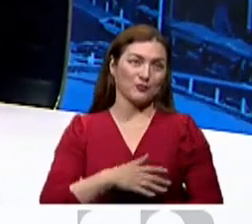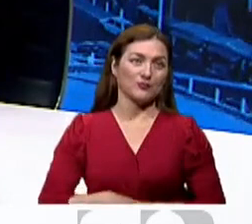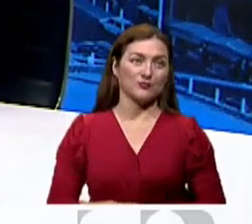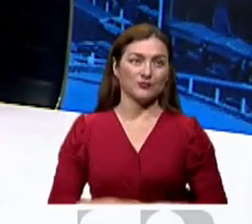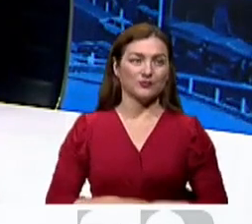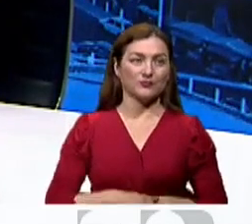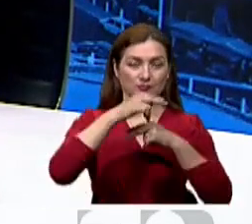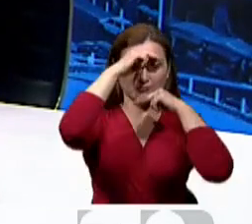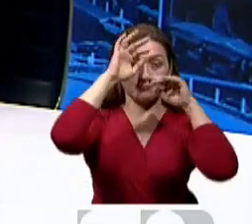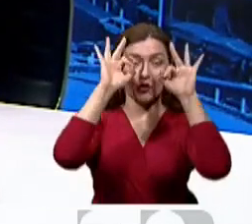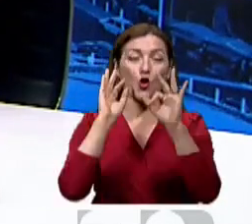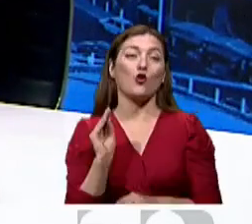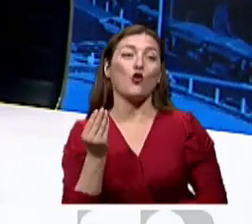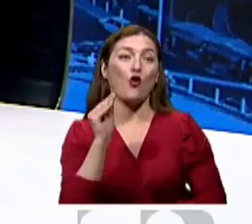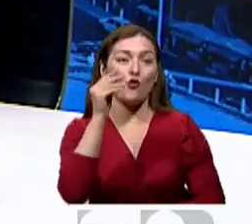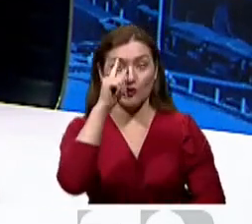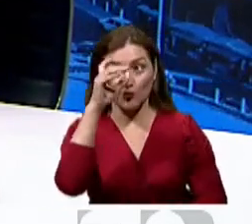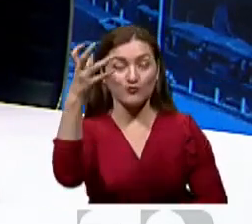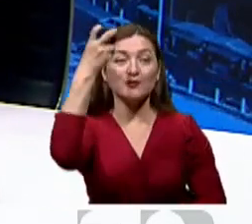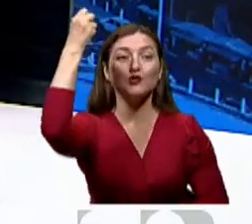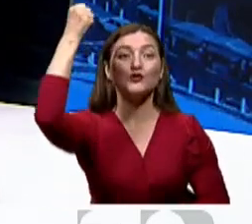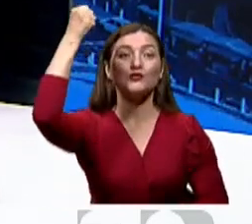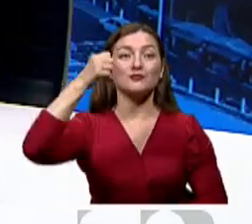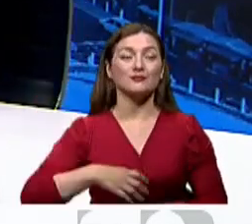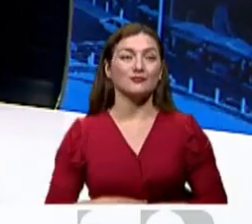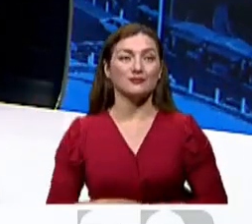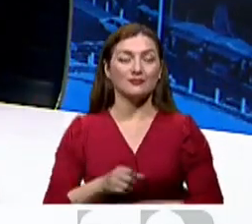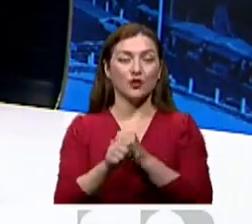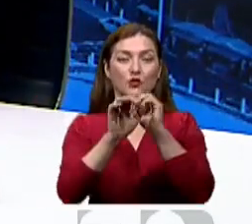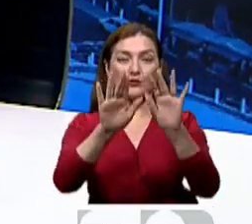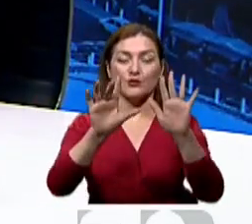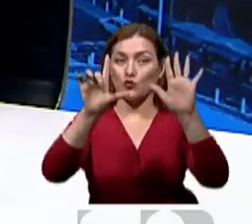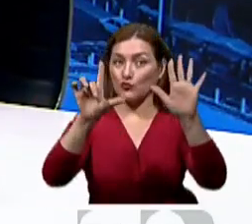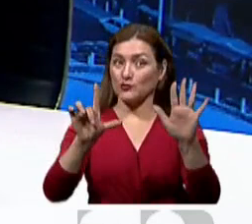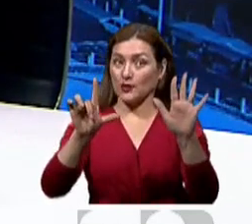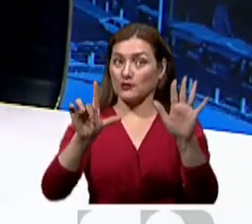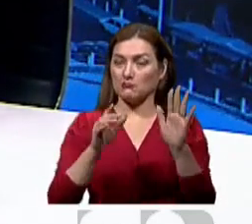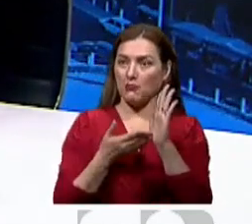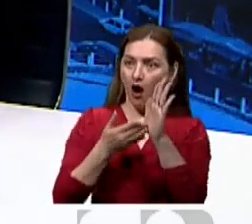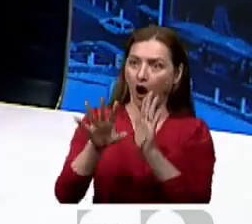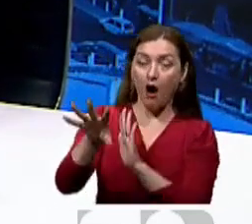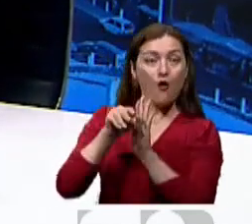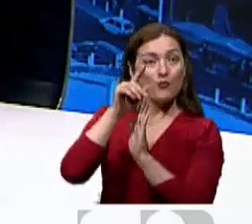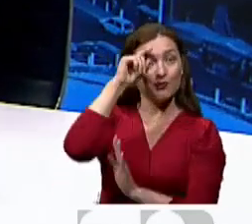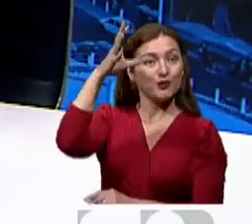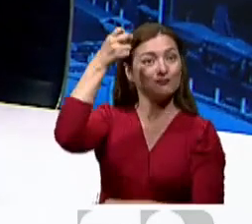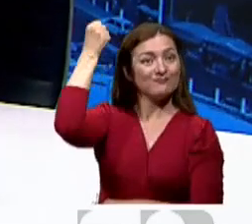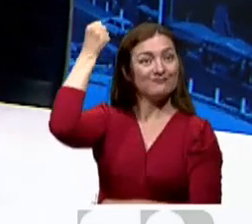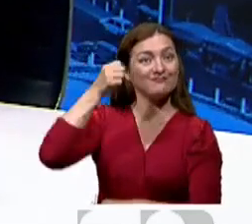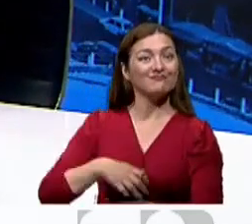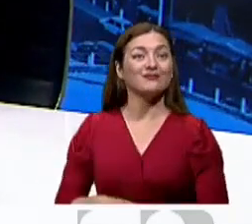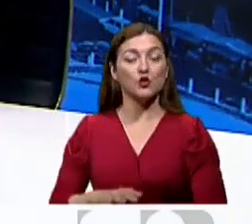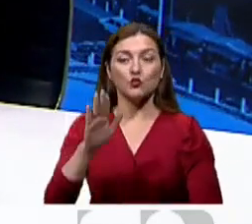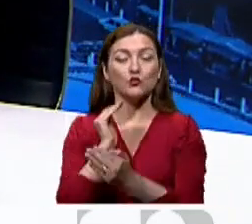ahora vamos con una buena noticia de una joven que hizo realidad uno de sus sueños. Así es, esta joven tiene 17 años y se convierte en el ejemplo de que los sueños se cumplen. Hoy